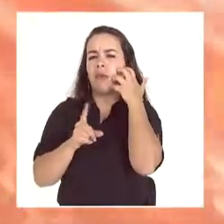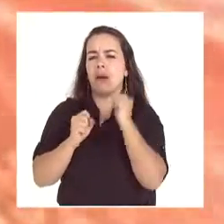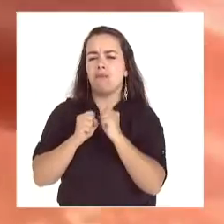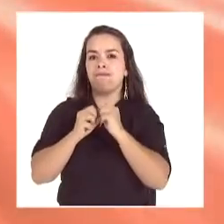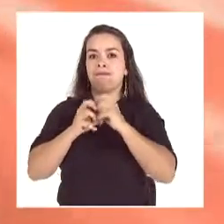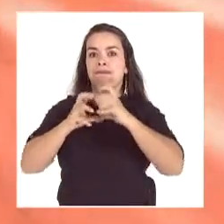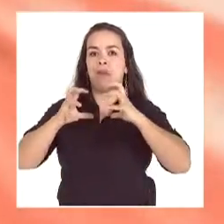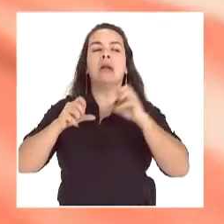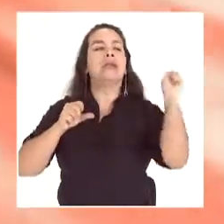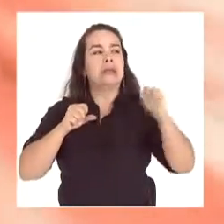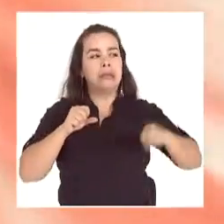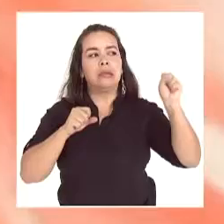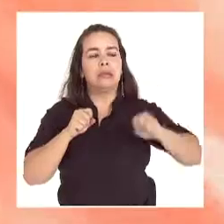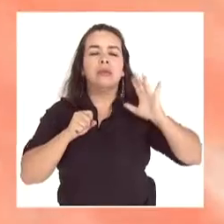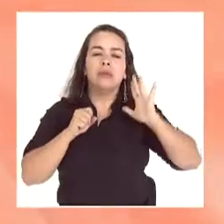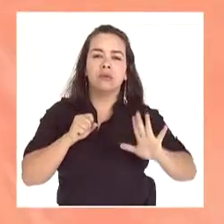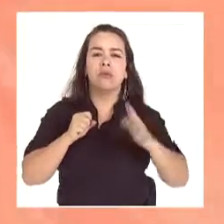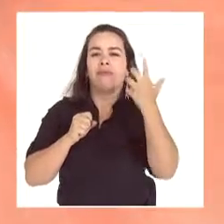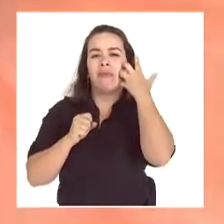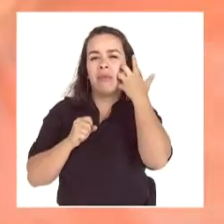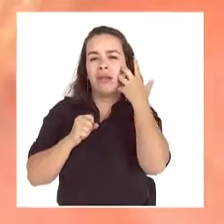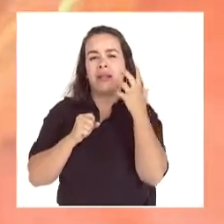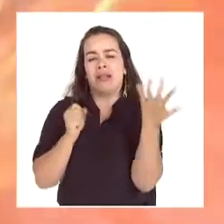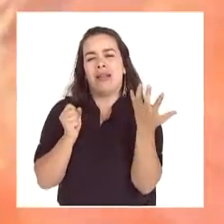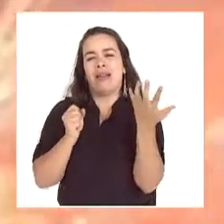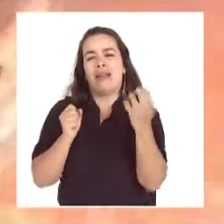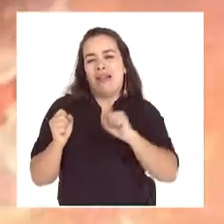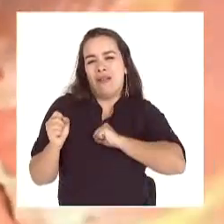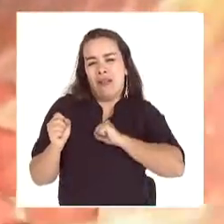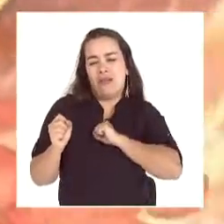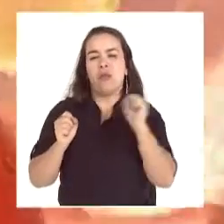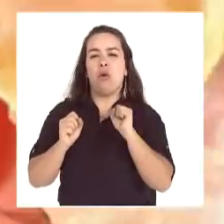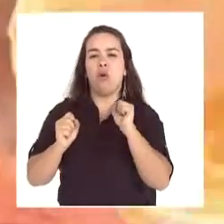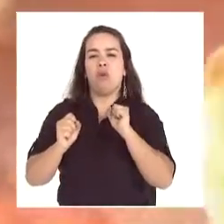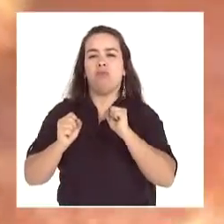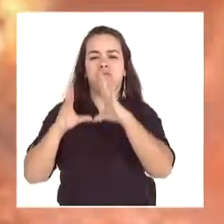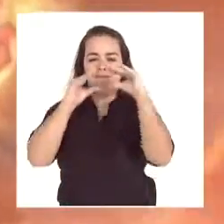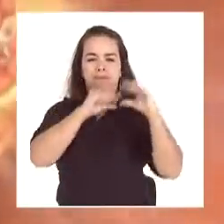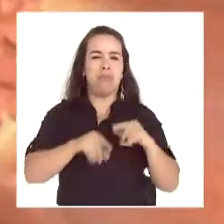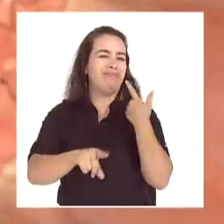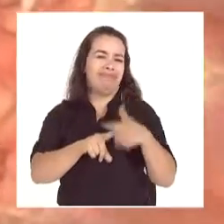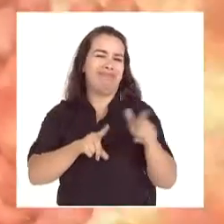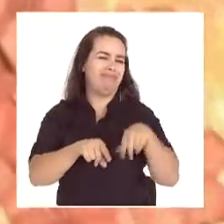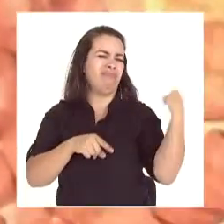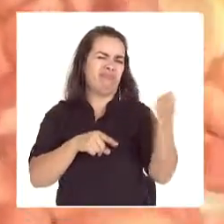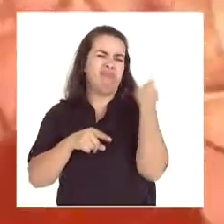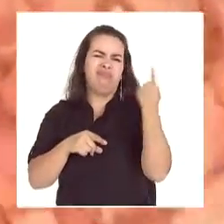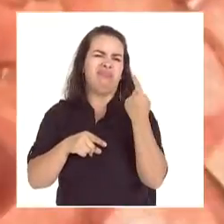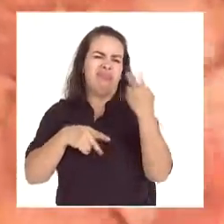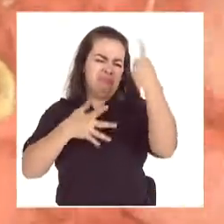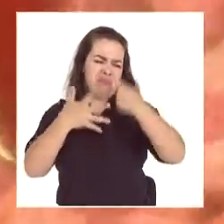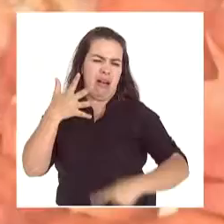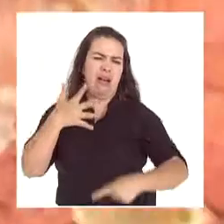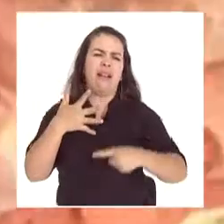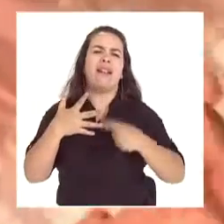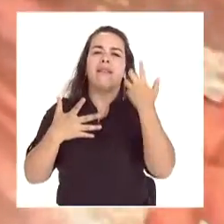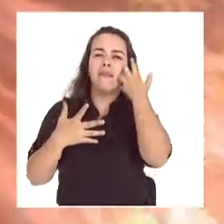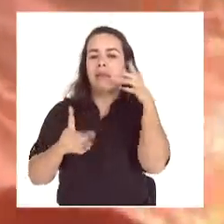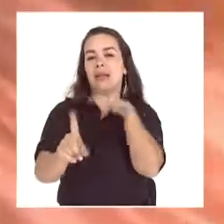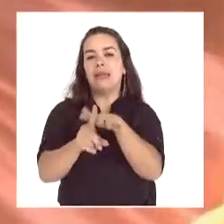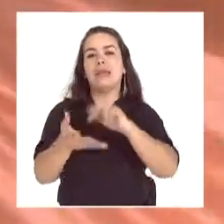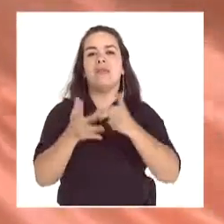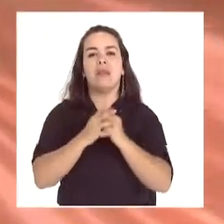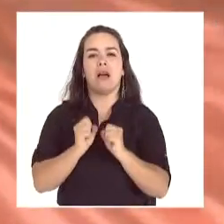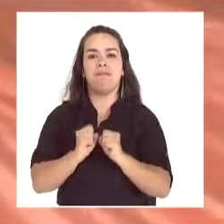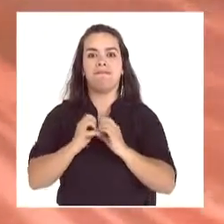de enfermedad coronaria y cuando hablamos de enfermedad cardiovascular, así como cuando hablamos de muchas otras enfermedades, estamos hablando de inflamación. El